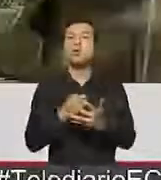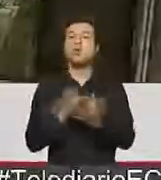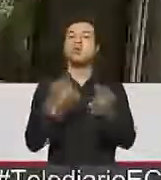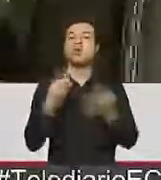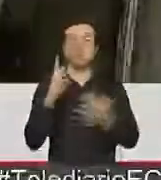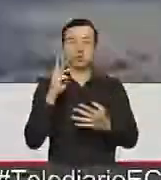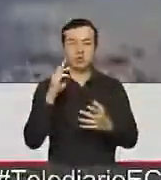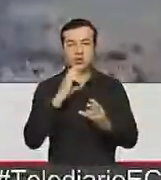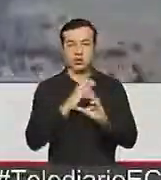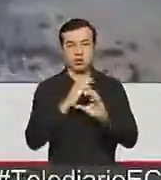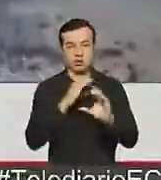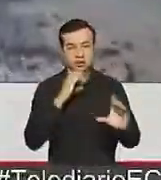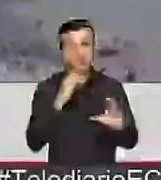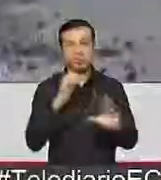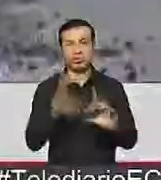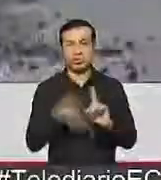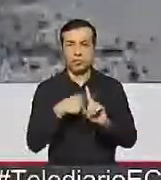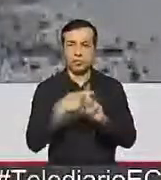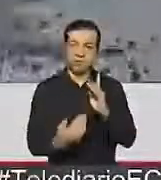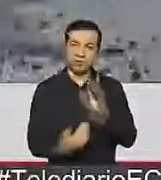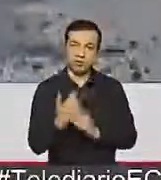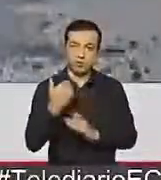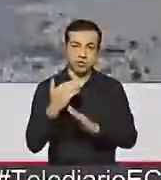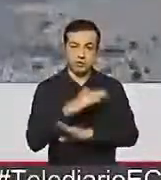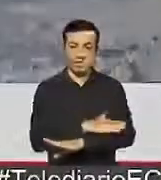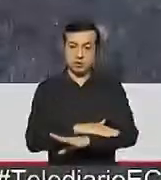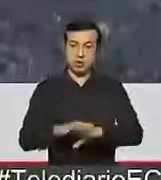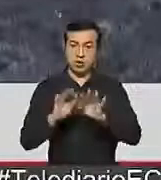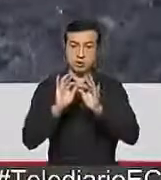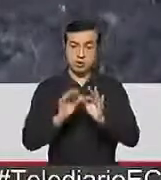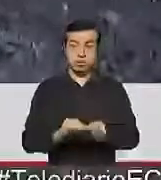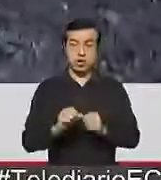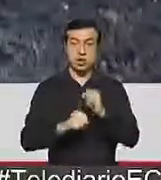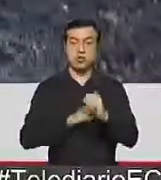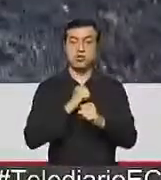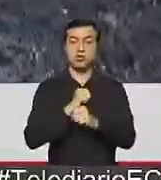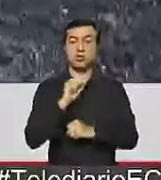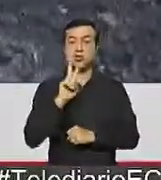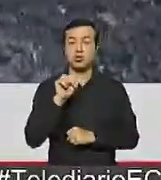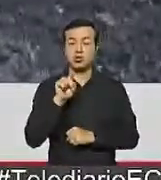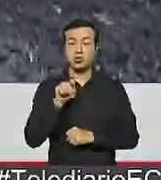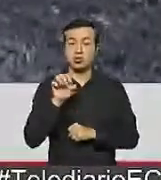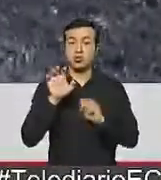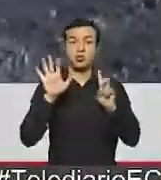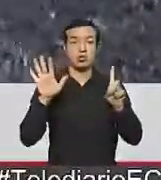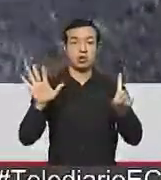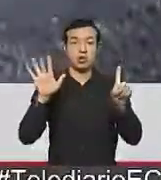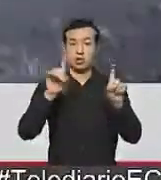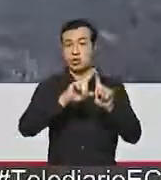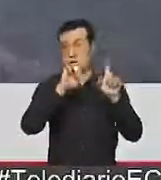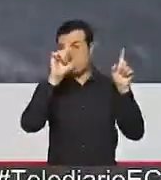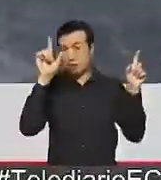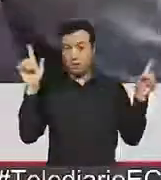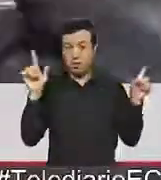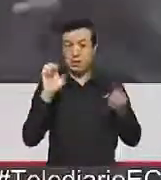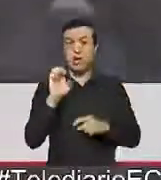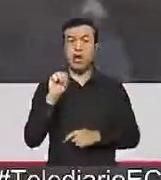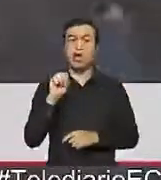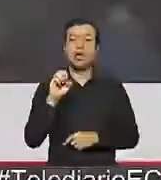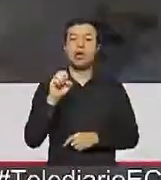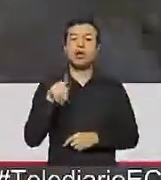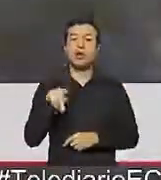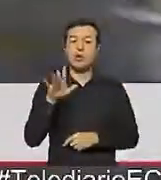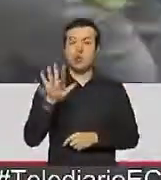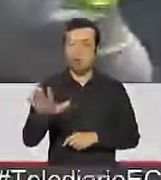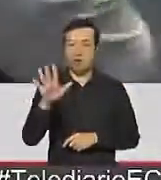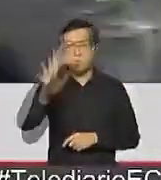16 carros más. En materia de mantenimiento vial en 2016, la empresa pública metropolitana de movilidad y obras públicas EMOP, bajo la